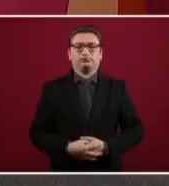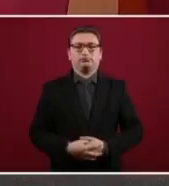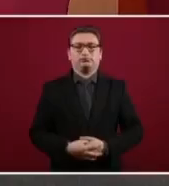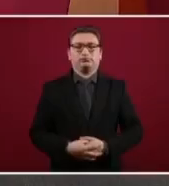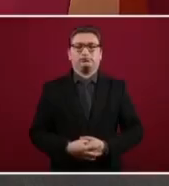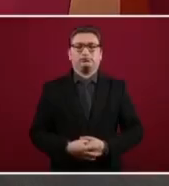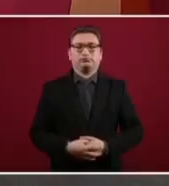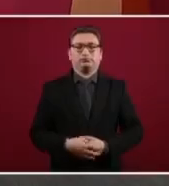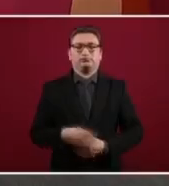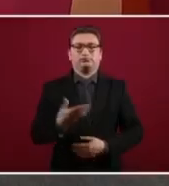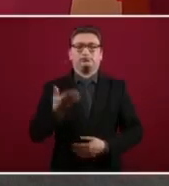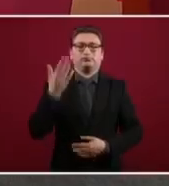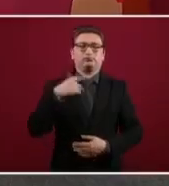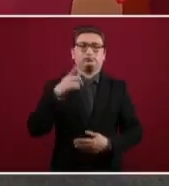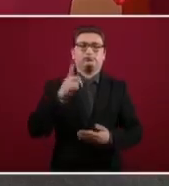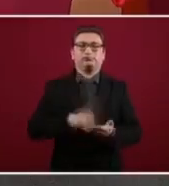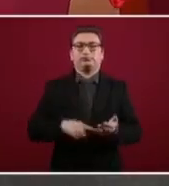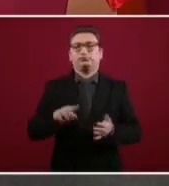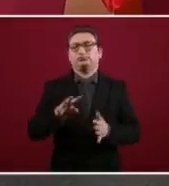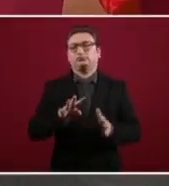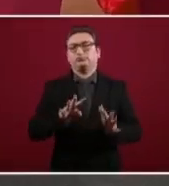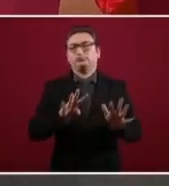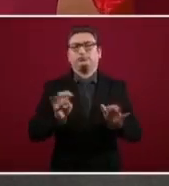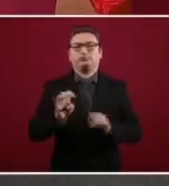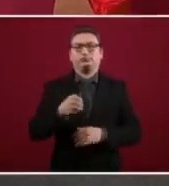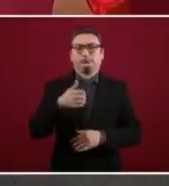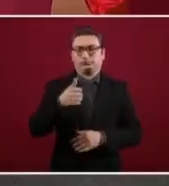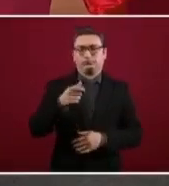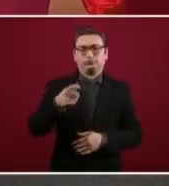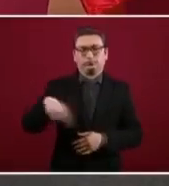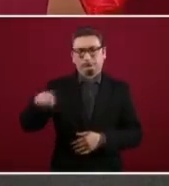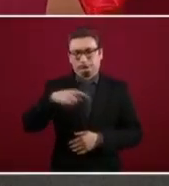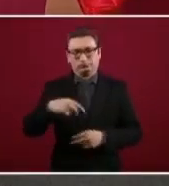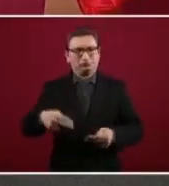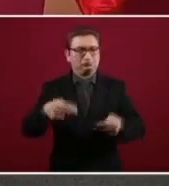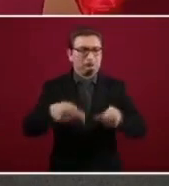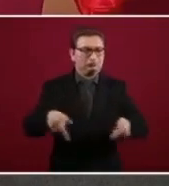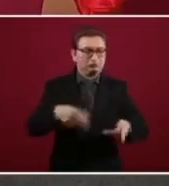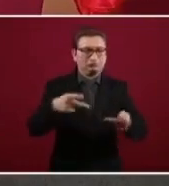en su plan de 1906 decía